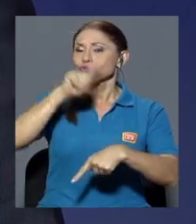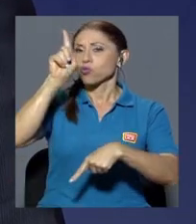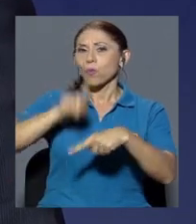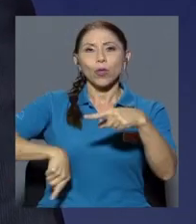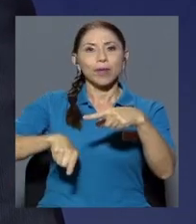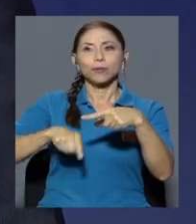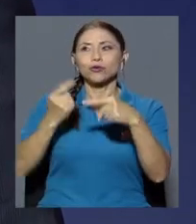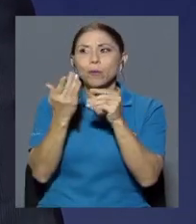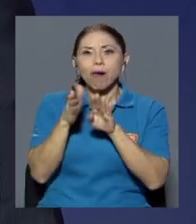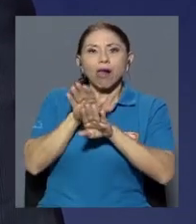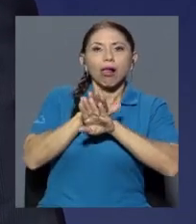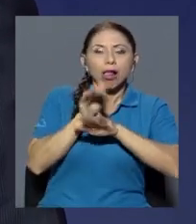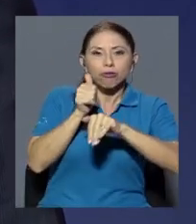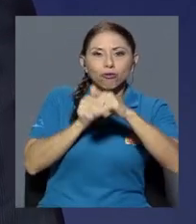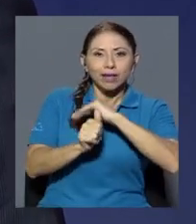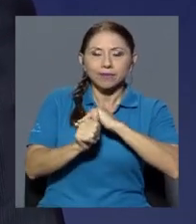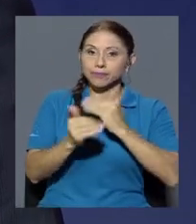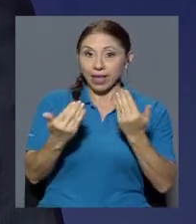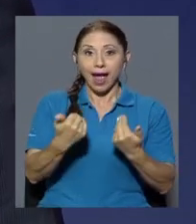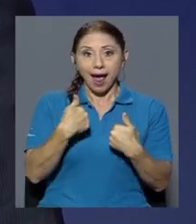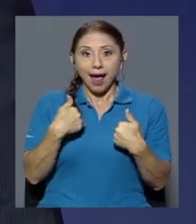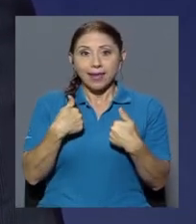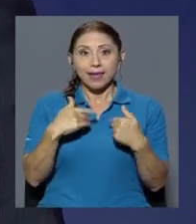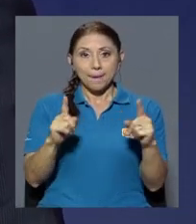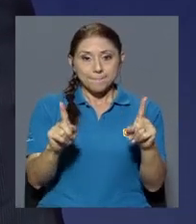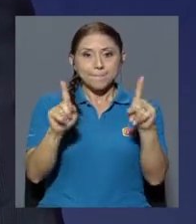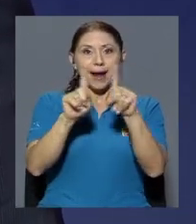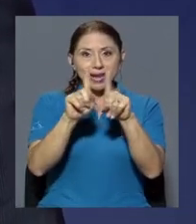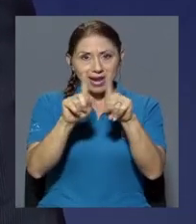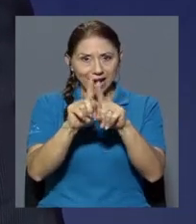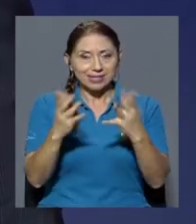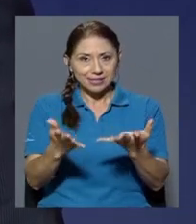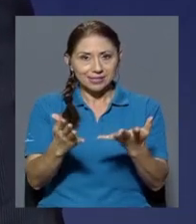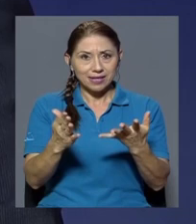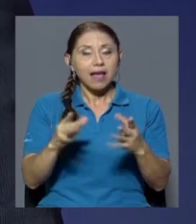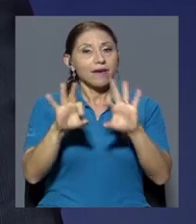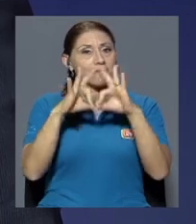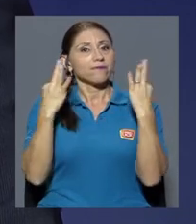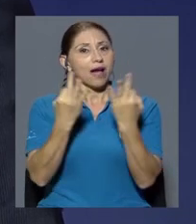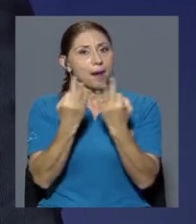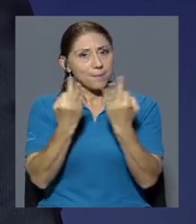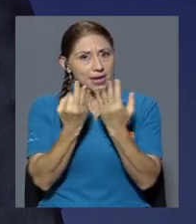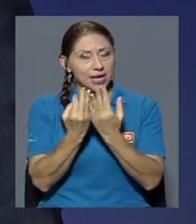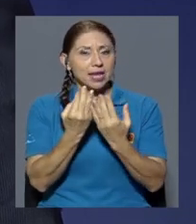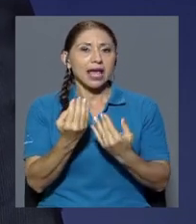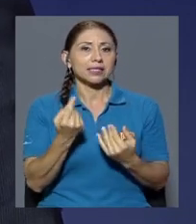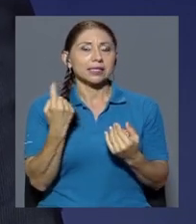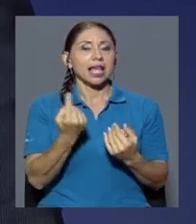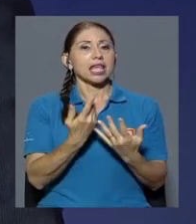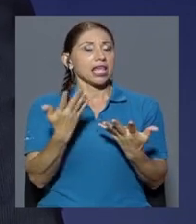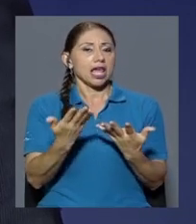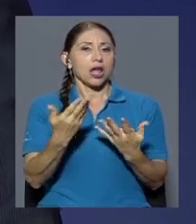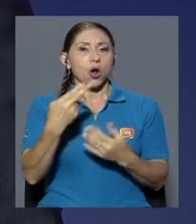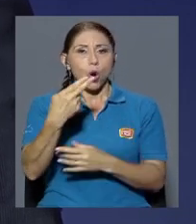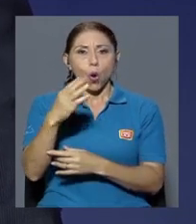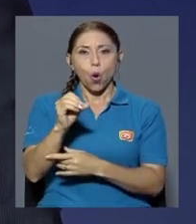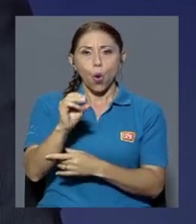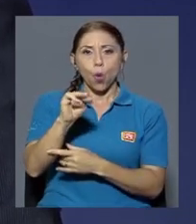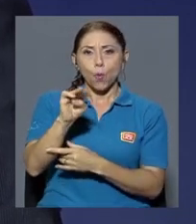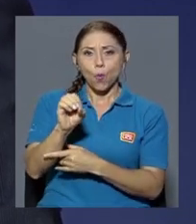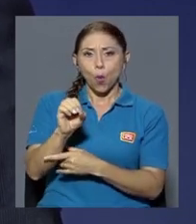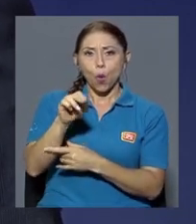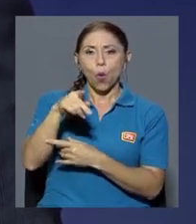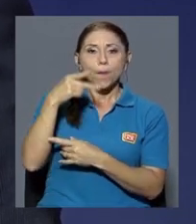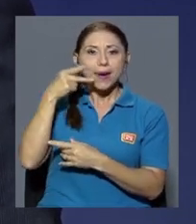esconder es que hay hay parejas homoparentales familias homoparentales en el país desde hace muchísimos años